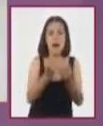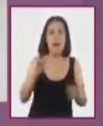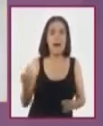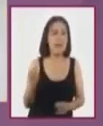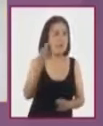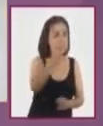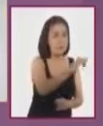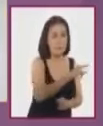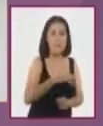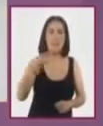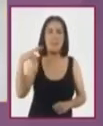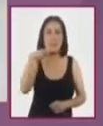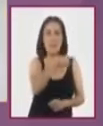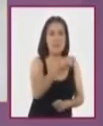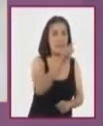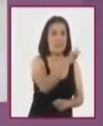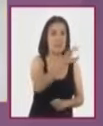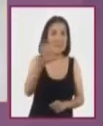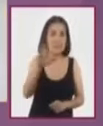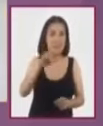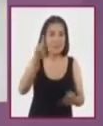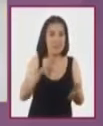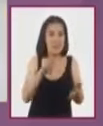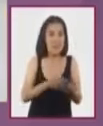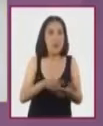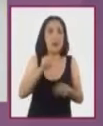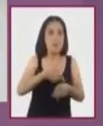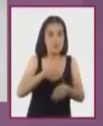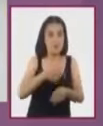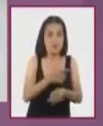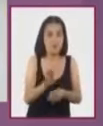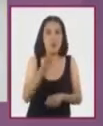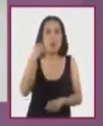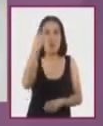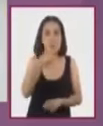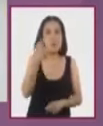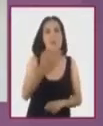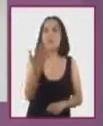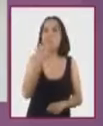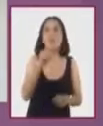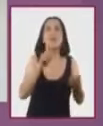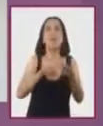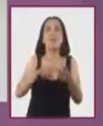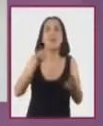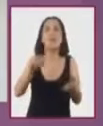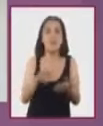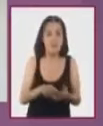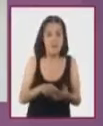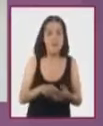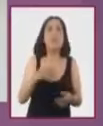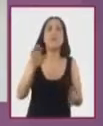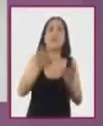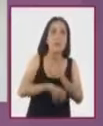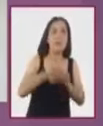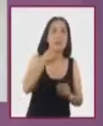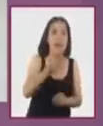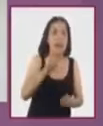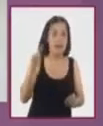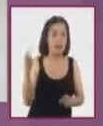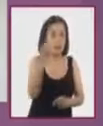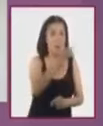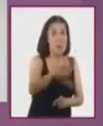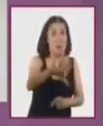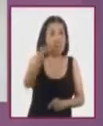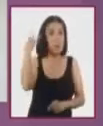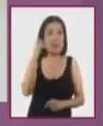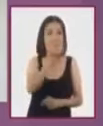avión tiene una rapidez de 100 kilómetros por hora, no indicamos la dirección. Si decimos que el avión tiene una velocidad de 100 kilómetros